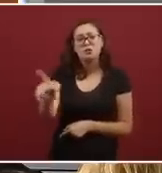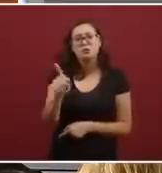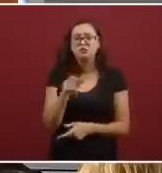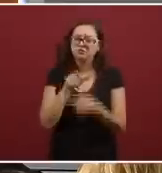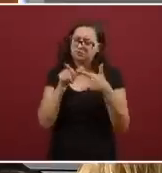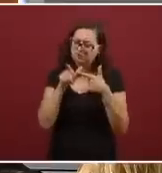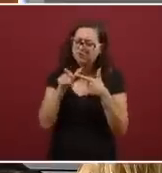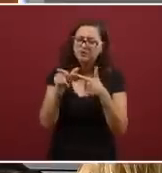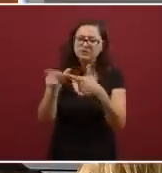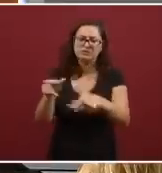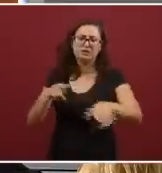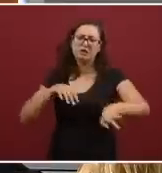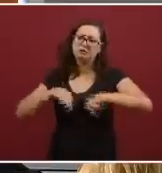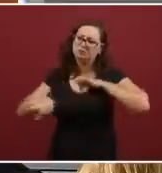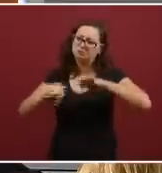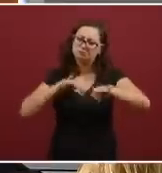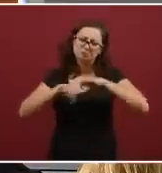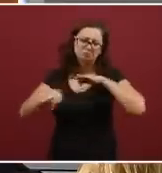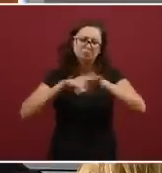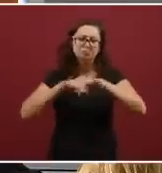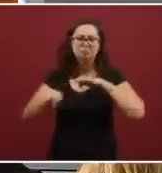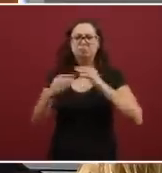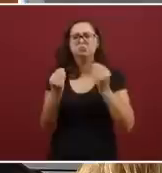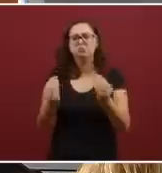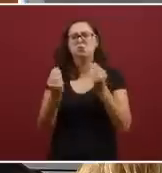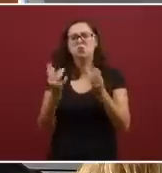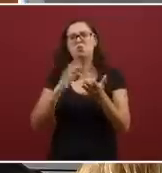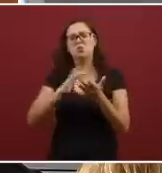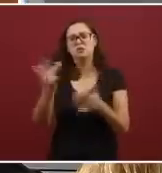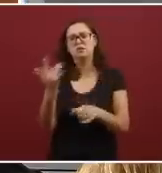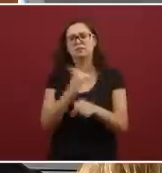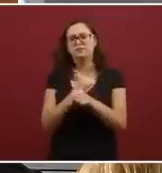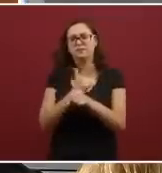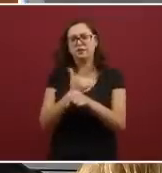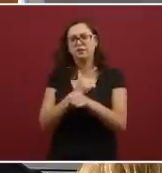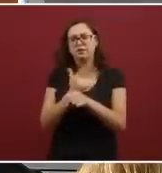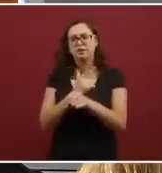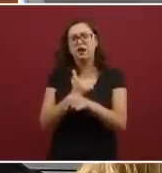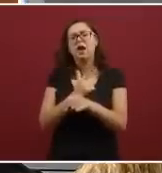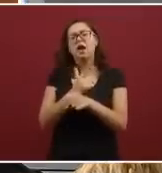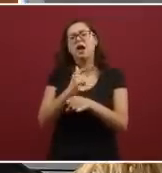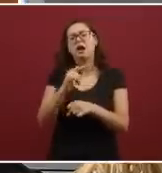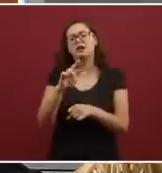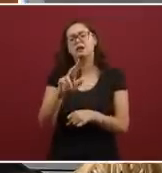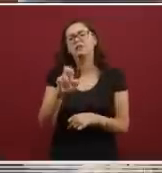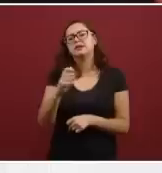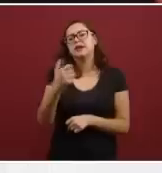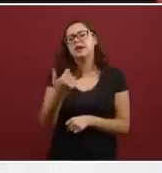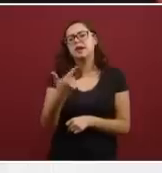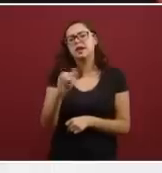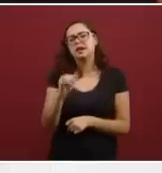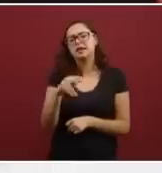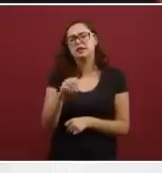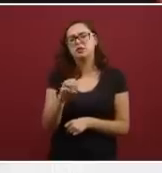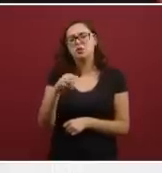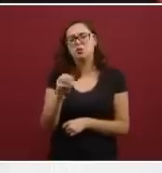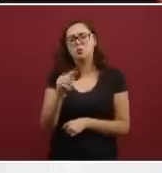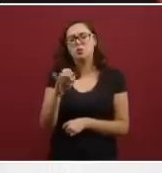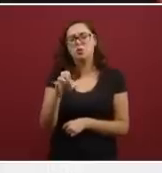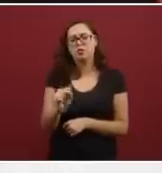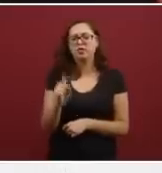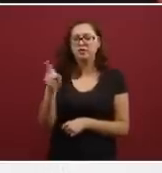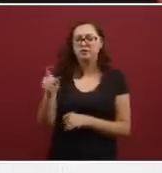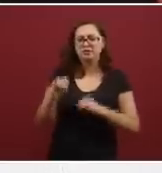trabajo permanente. Gracias también al licenciado Adelfo Regino Montes, que también hizo posible, el director del